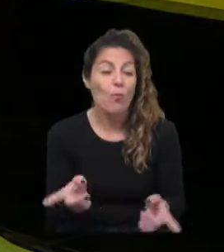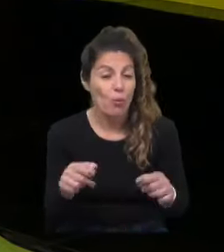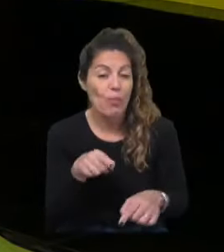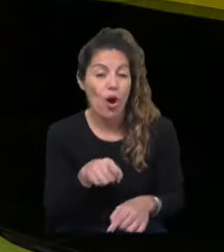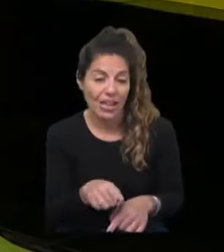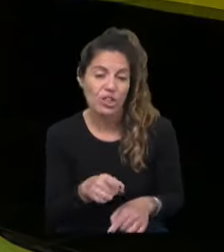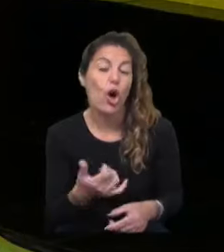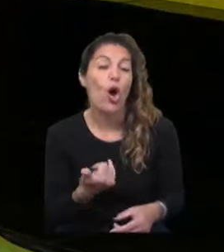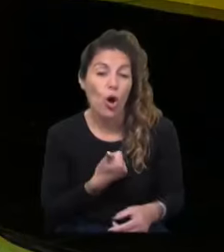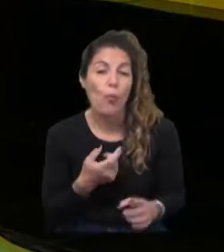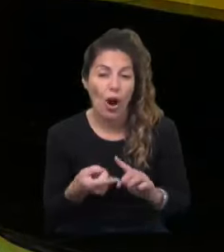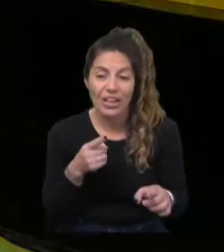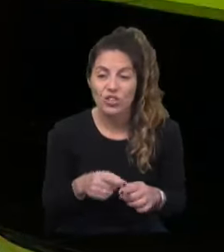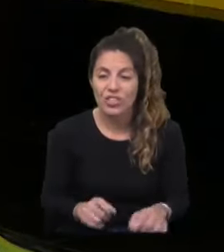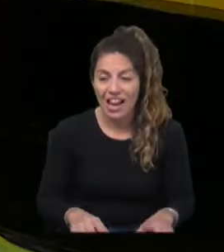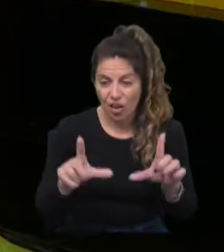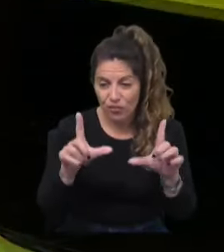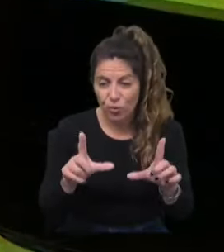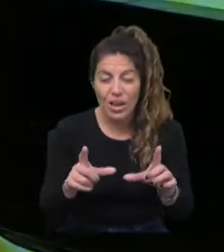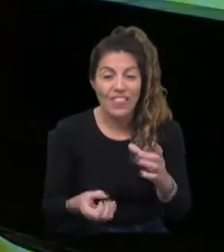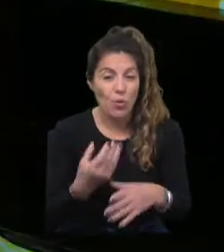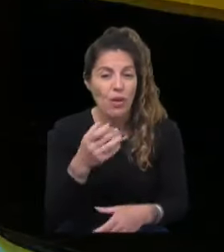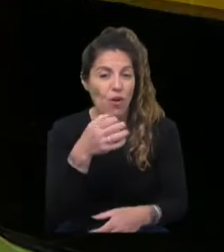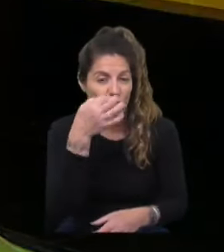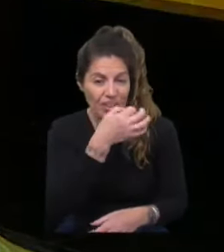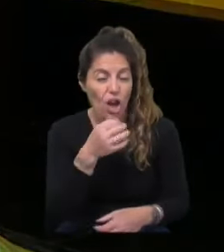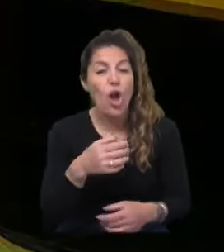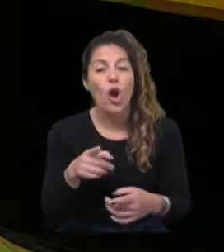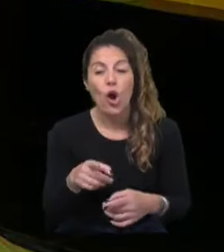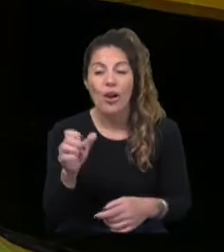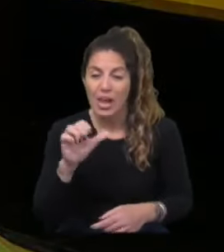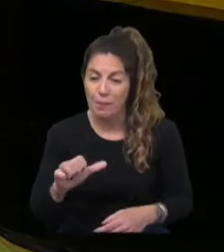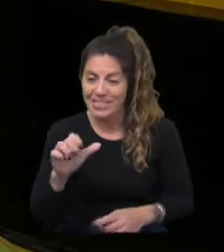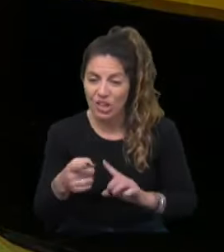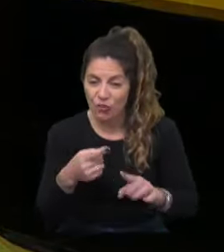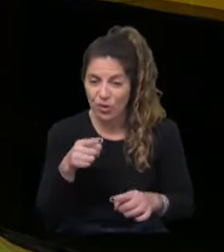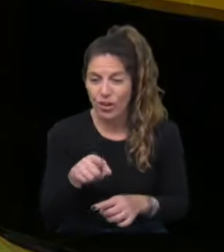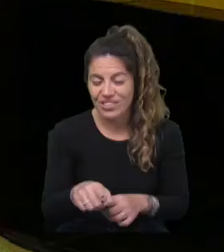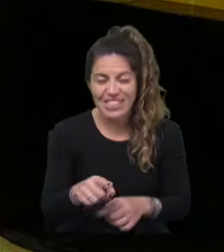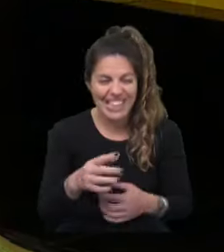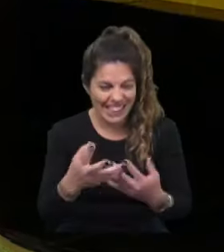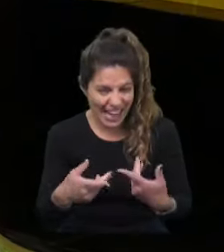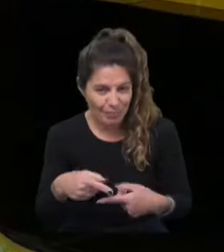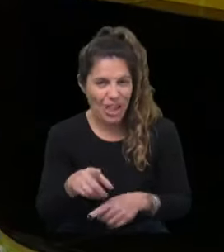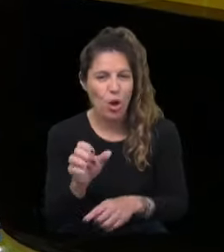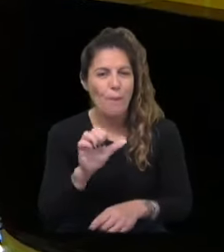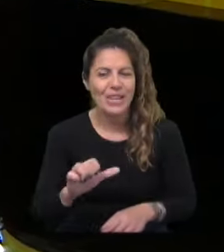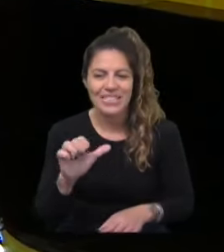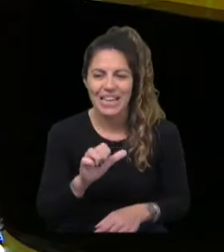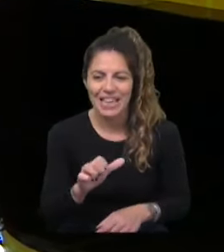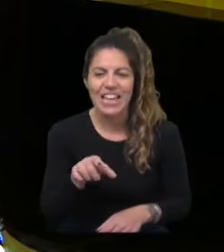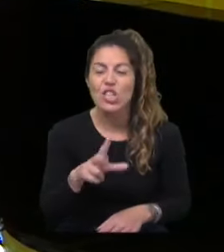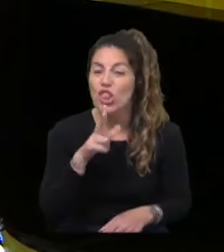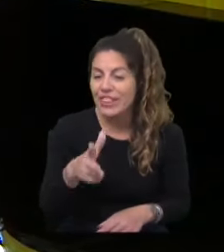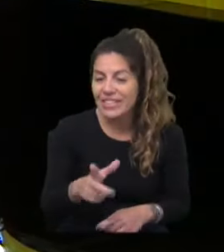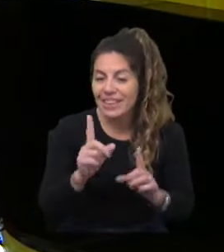cómo hay que asociar a la figura del nuevo narcotraficante con empresarios muchas veces o vinculados a ese entramado empresarial, que ellos dicen,